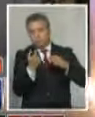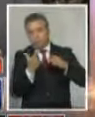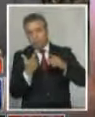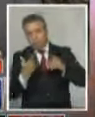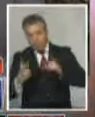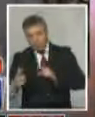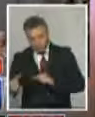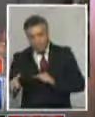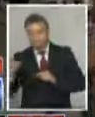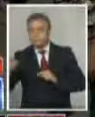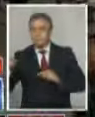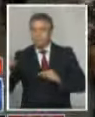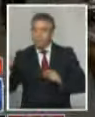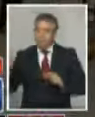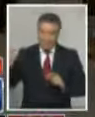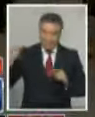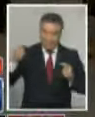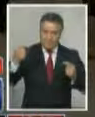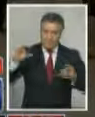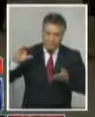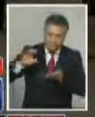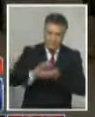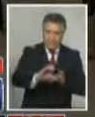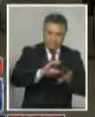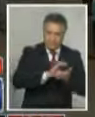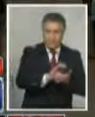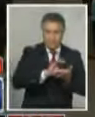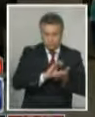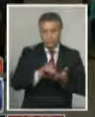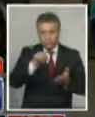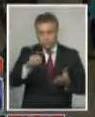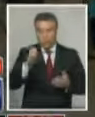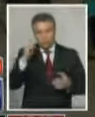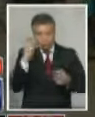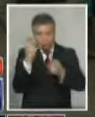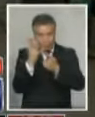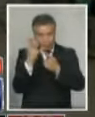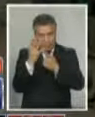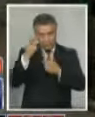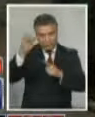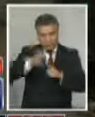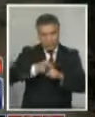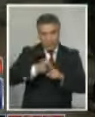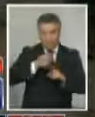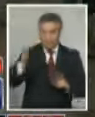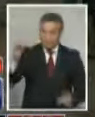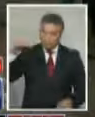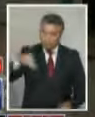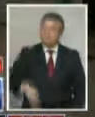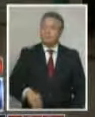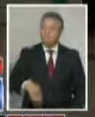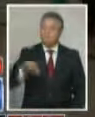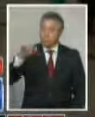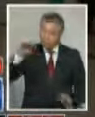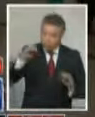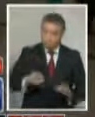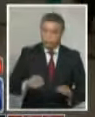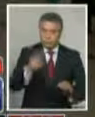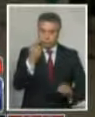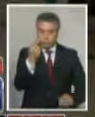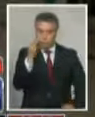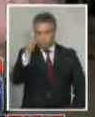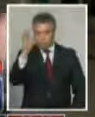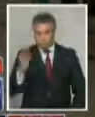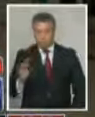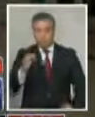caída en la inversión. Hacia el cuarto trimestre del año 2013 la inversión cayó 12%, lo que se traslada a los